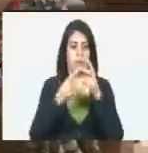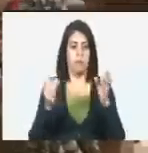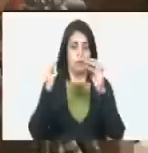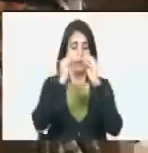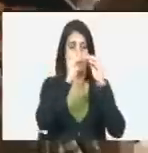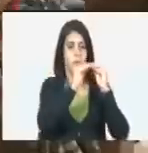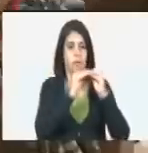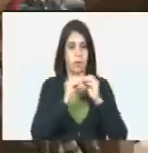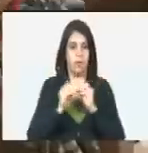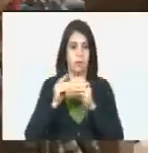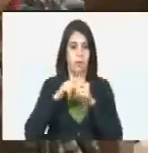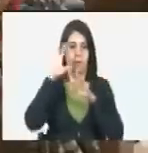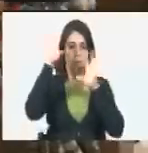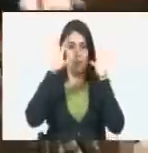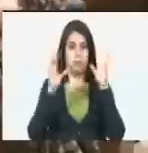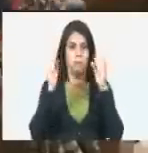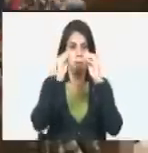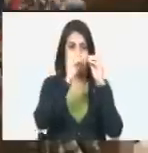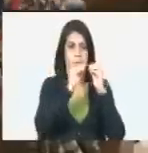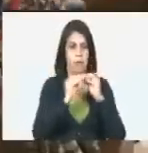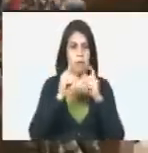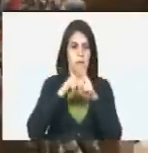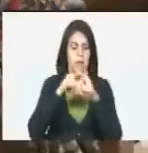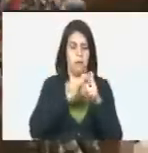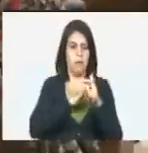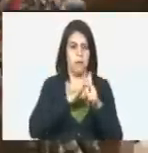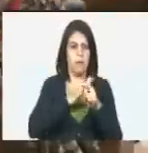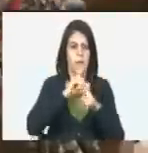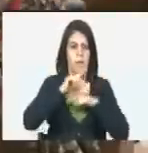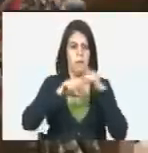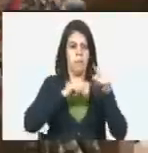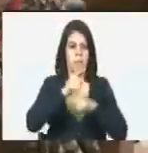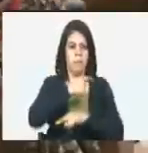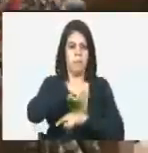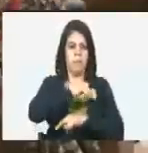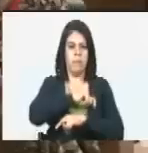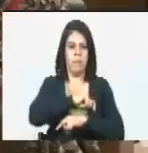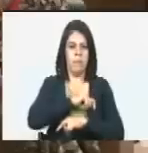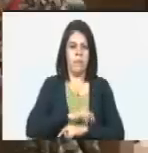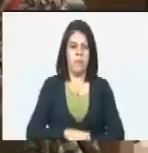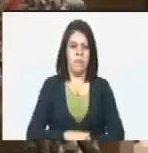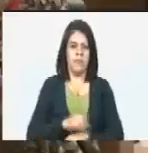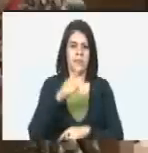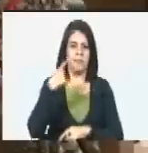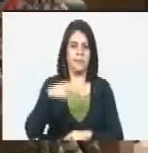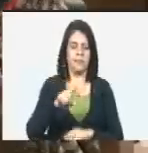esos eran territorios de la monarquía española. Y en